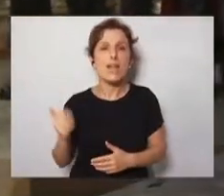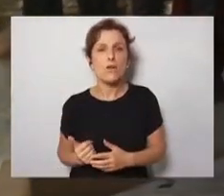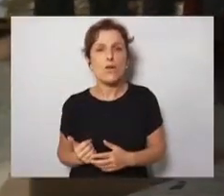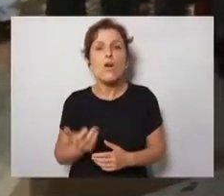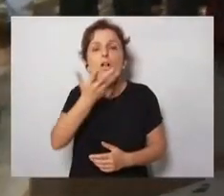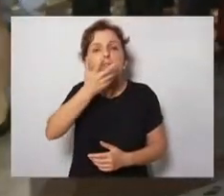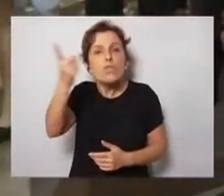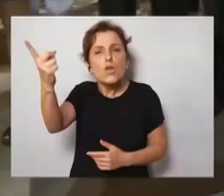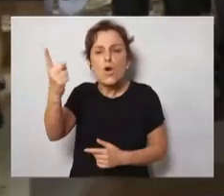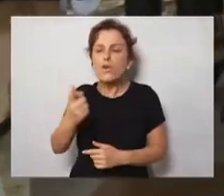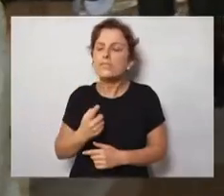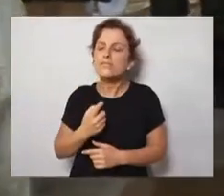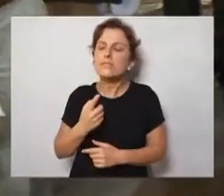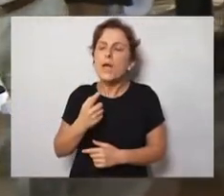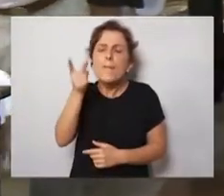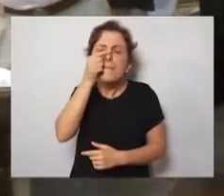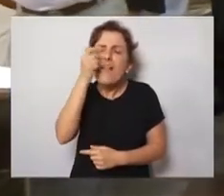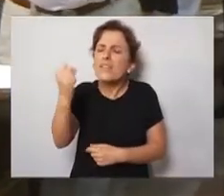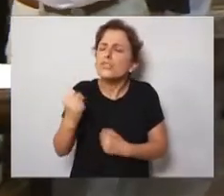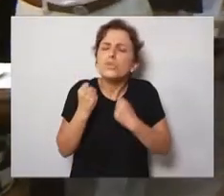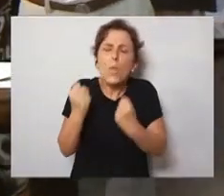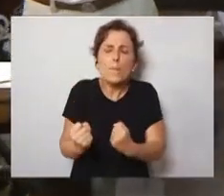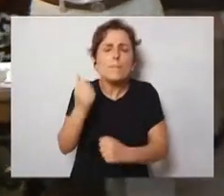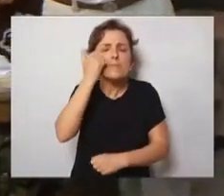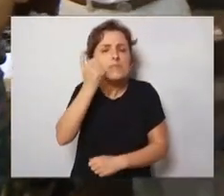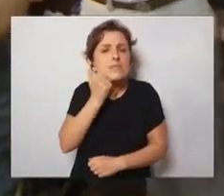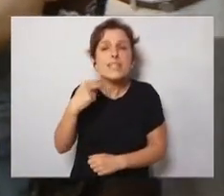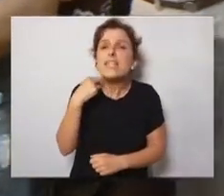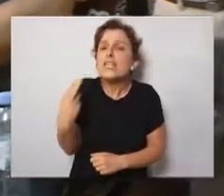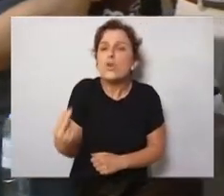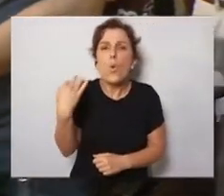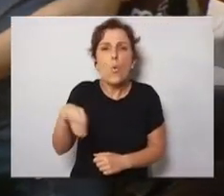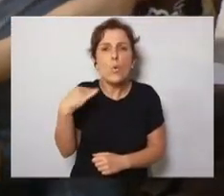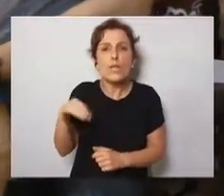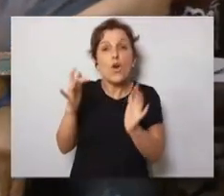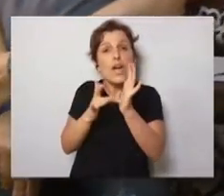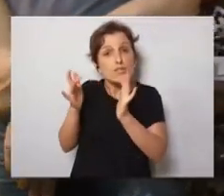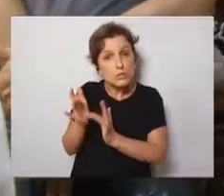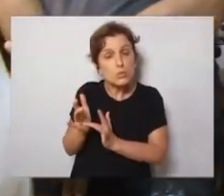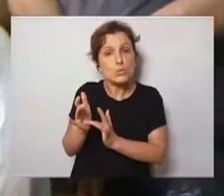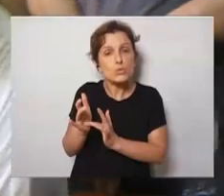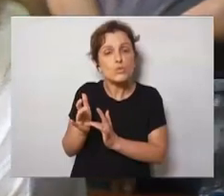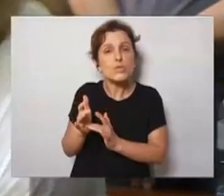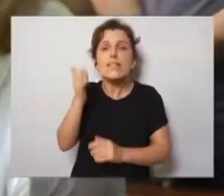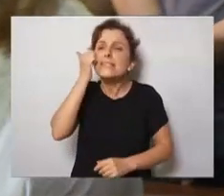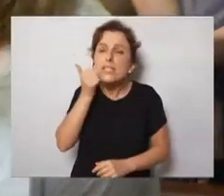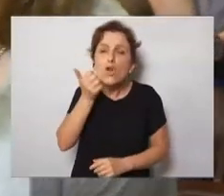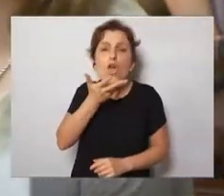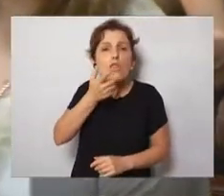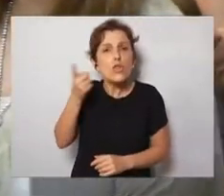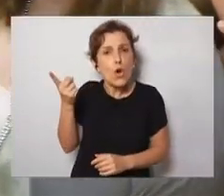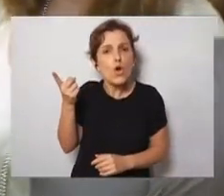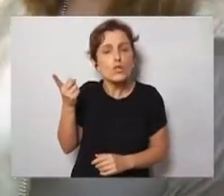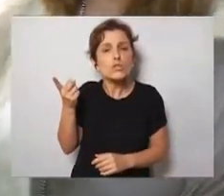dios padre todopoderoso señor hijo único jesucristo señor